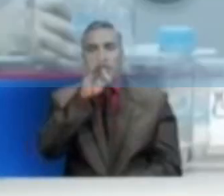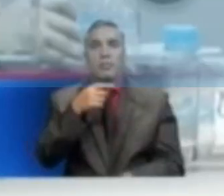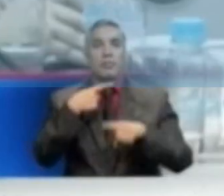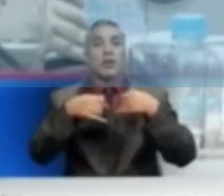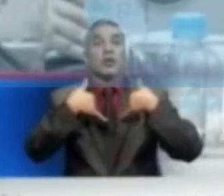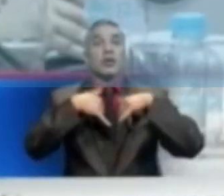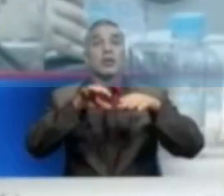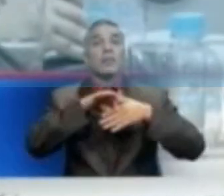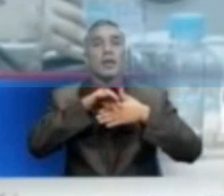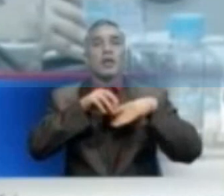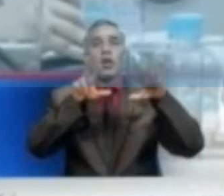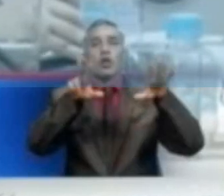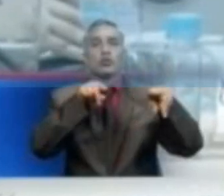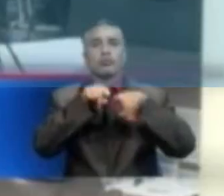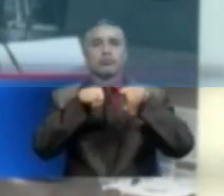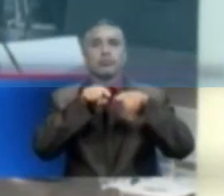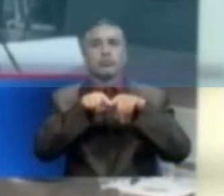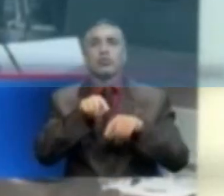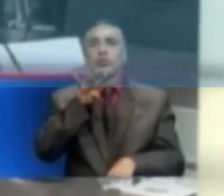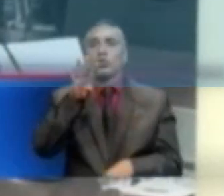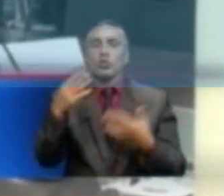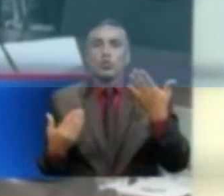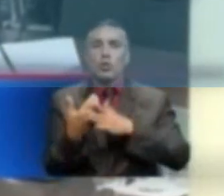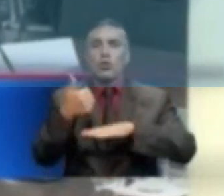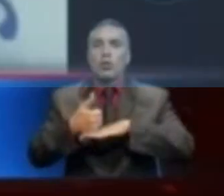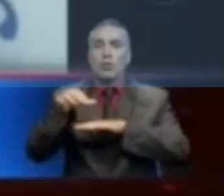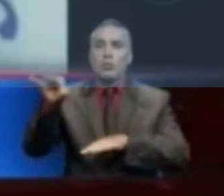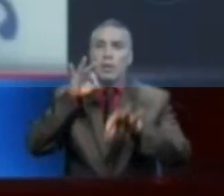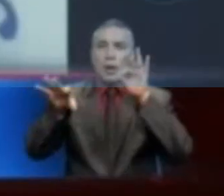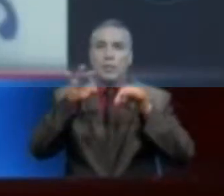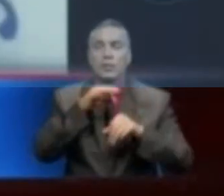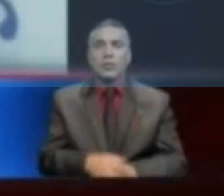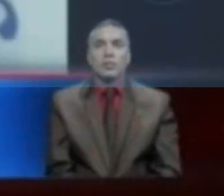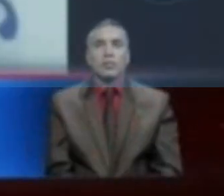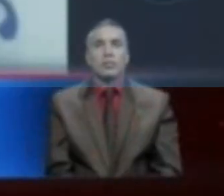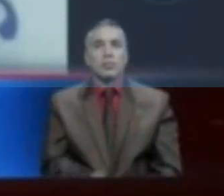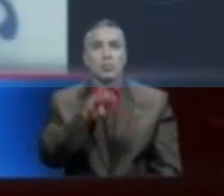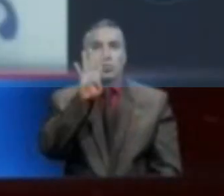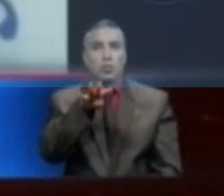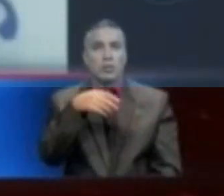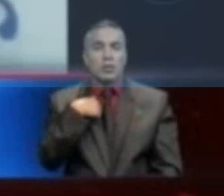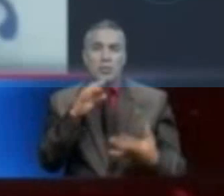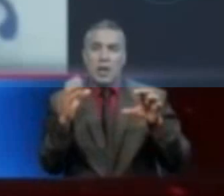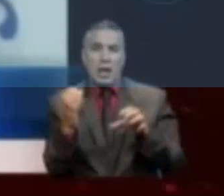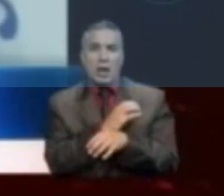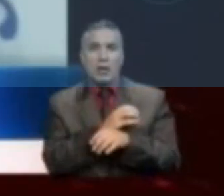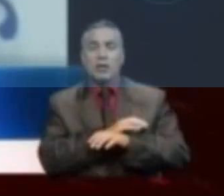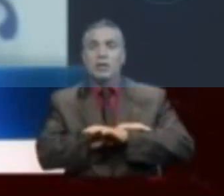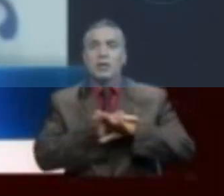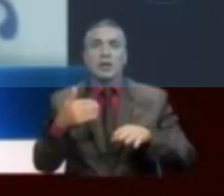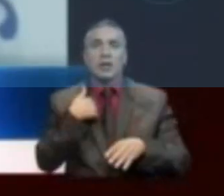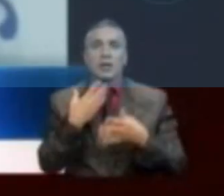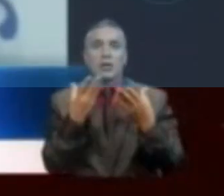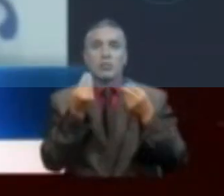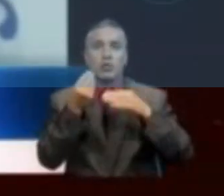siguen pendientes 8 concursos y 4 designaciones de autoridades. Calculo que alrededor de unos 4 meses ya tendremos